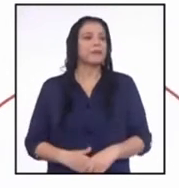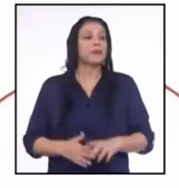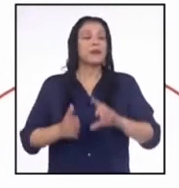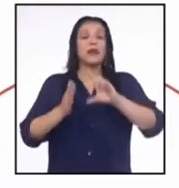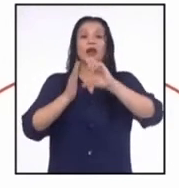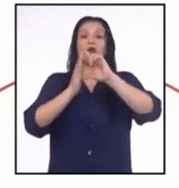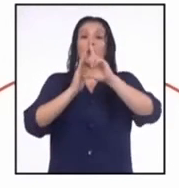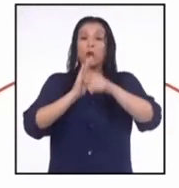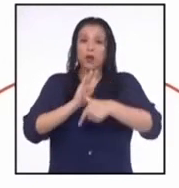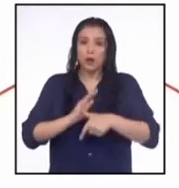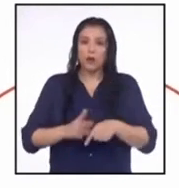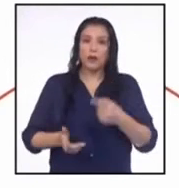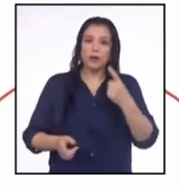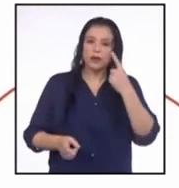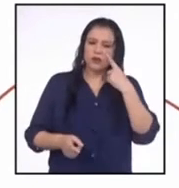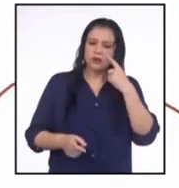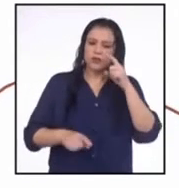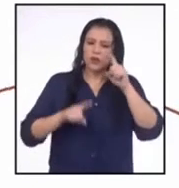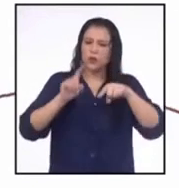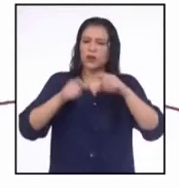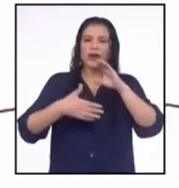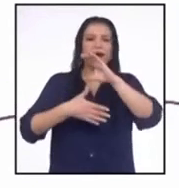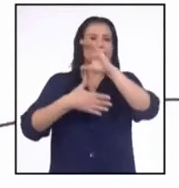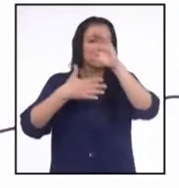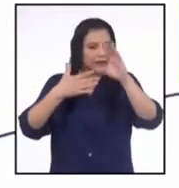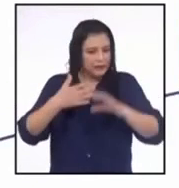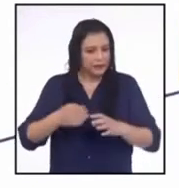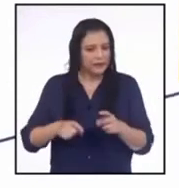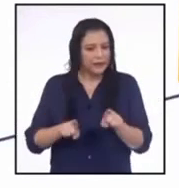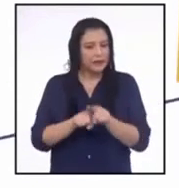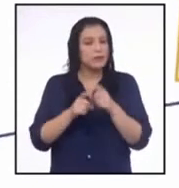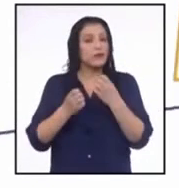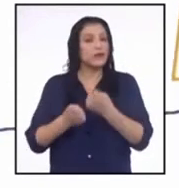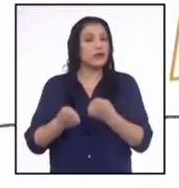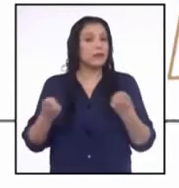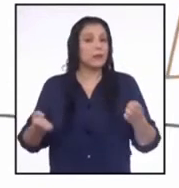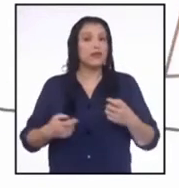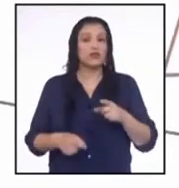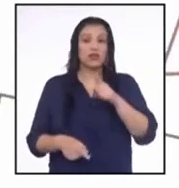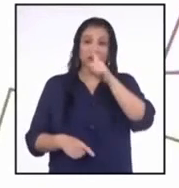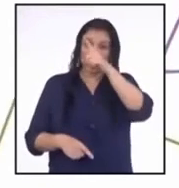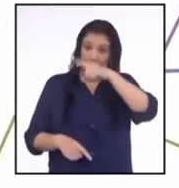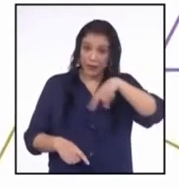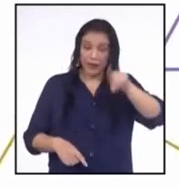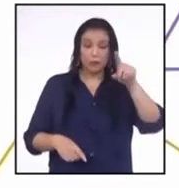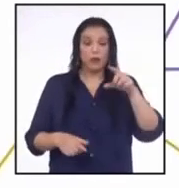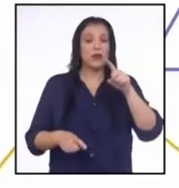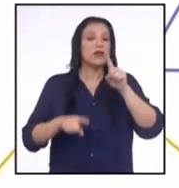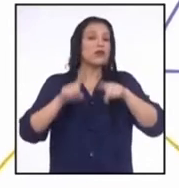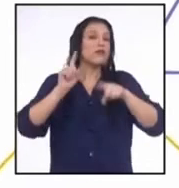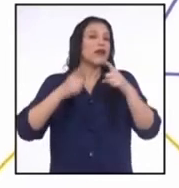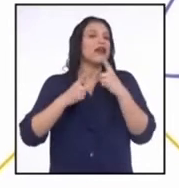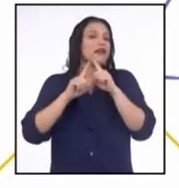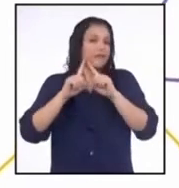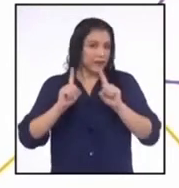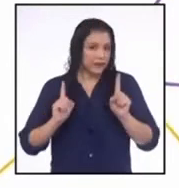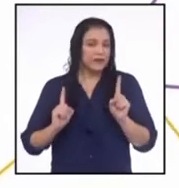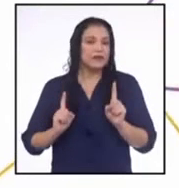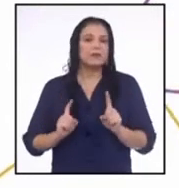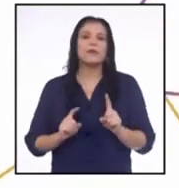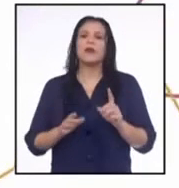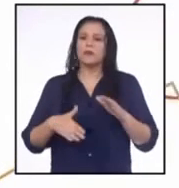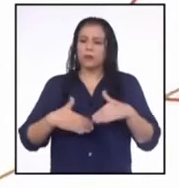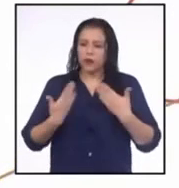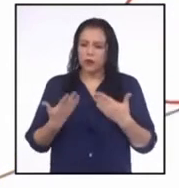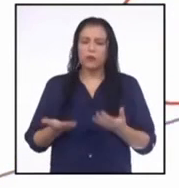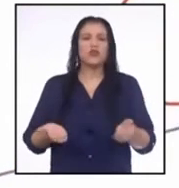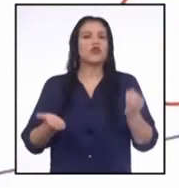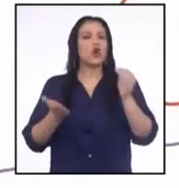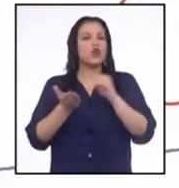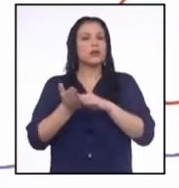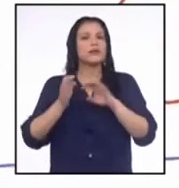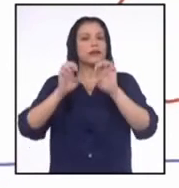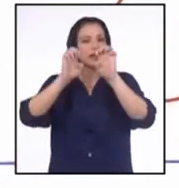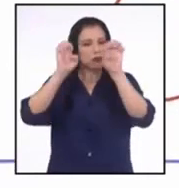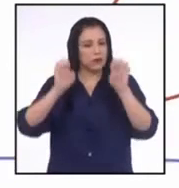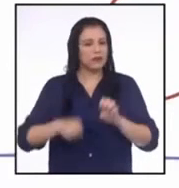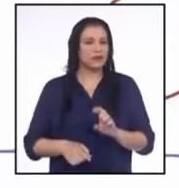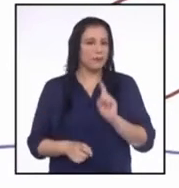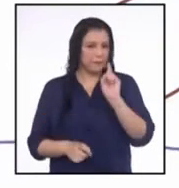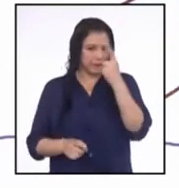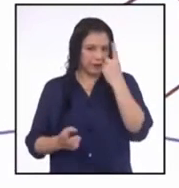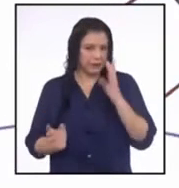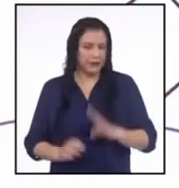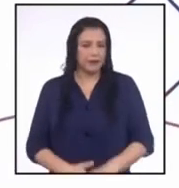de haber reconocido las características y elementos de la parábola y sus respectivas variantes, podemos retomar a la ecuación